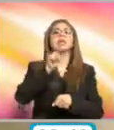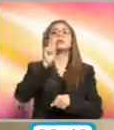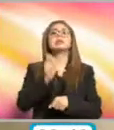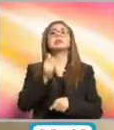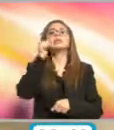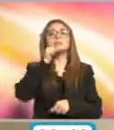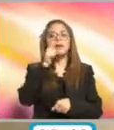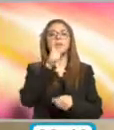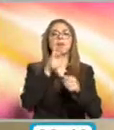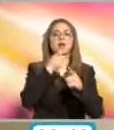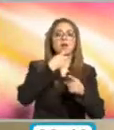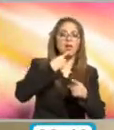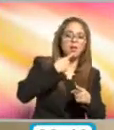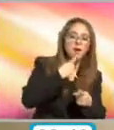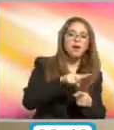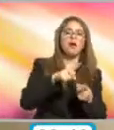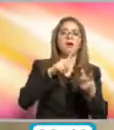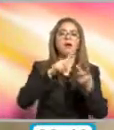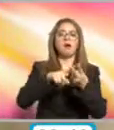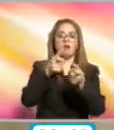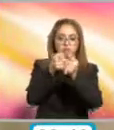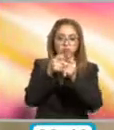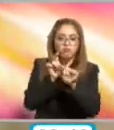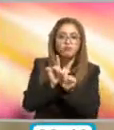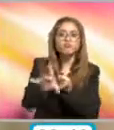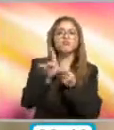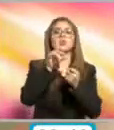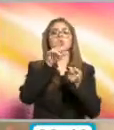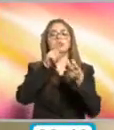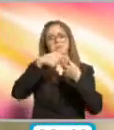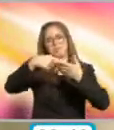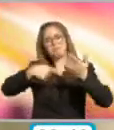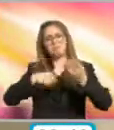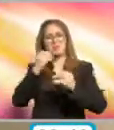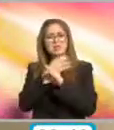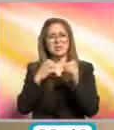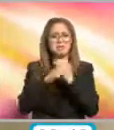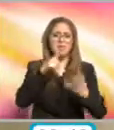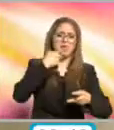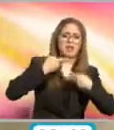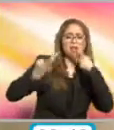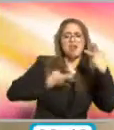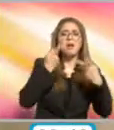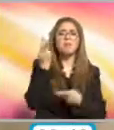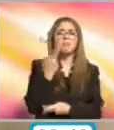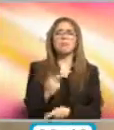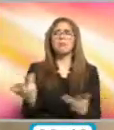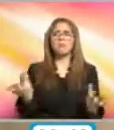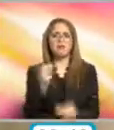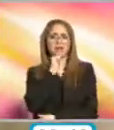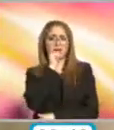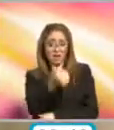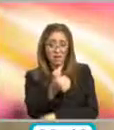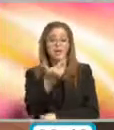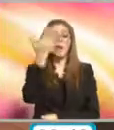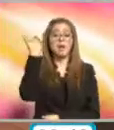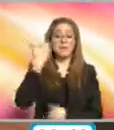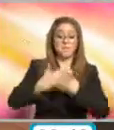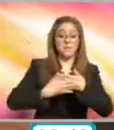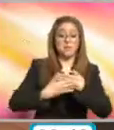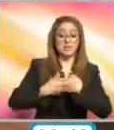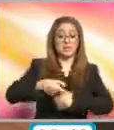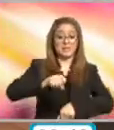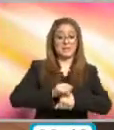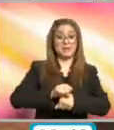muchos dichos, pero muy pocas acciones reales. Lo que se espera estos días, pues bueno, uno es el tema del presupuesto, que lo vamos a tener en las próximas